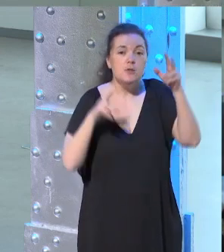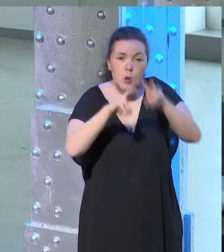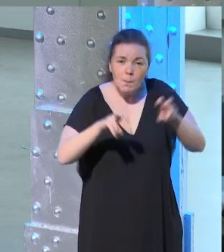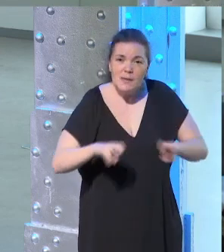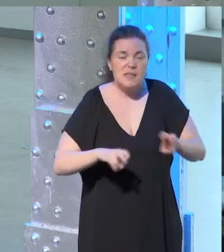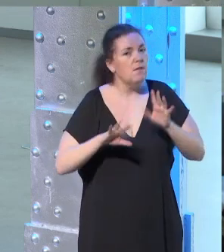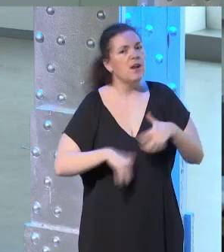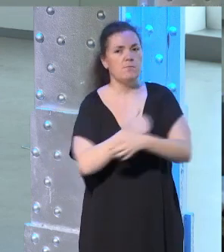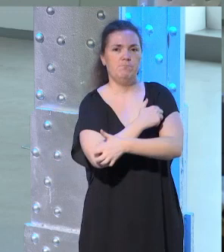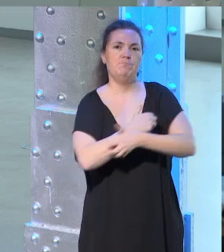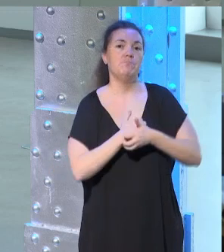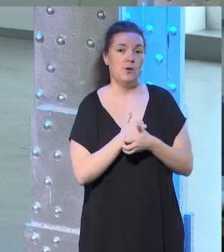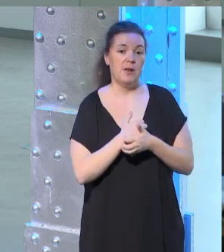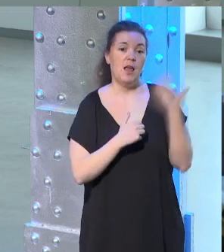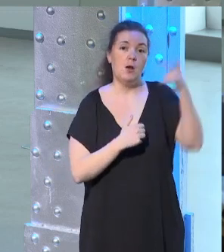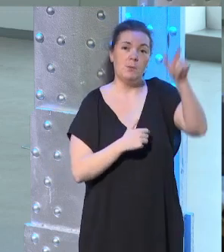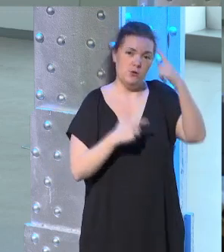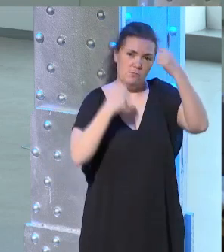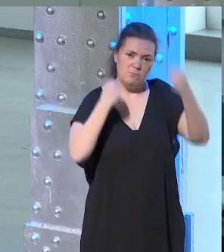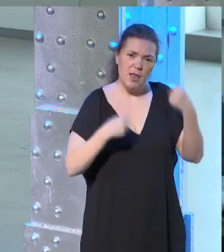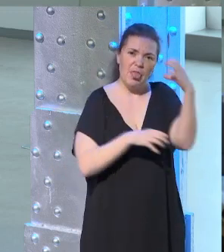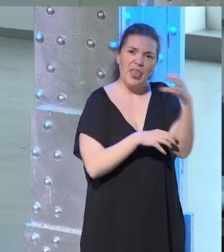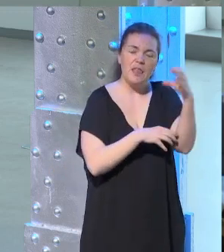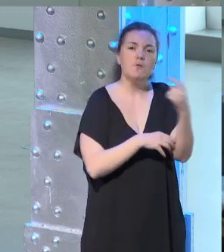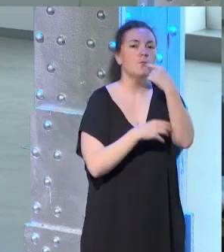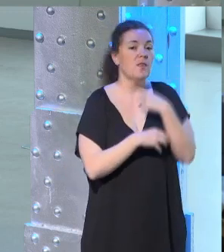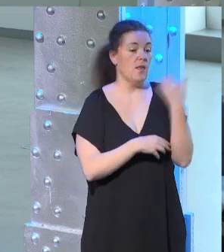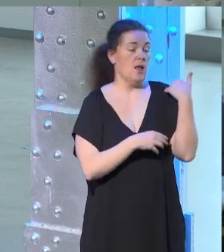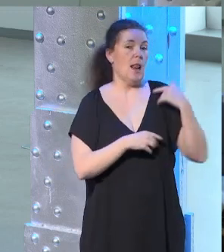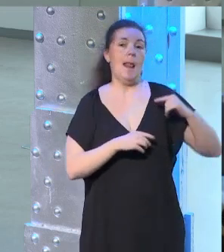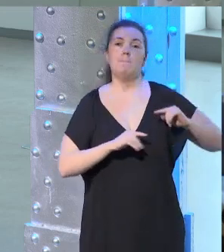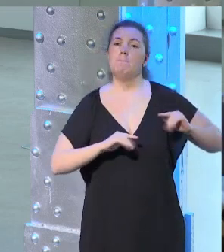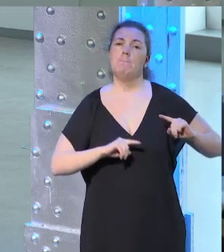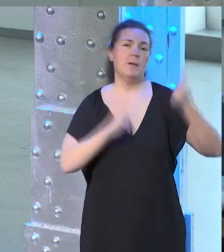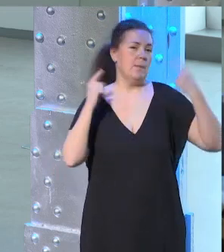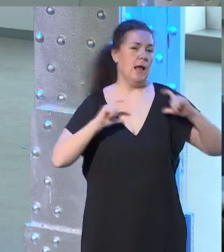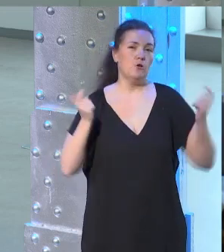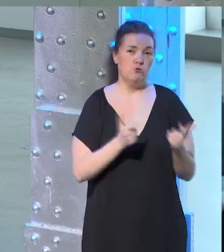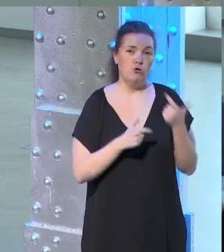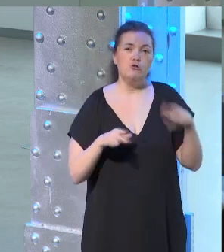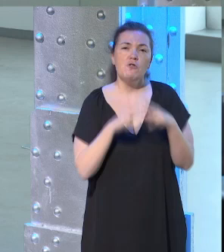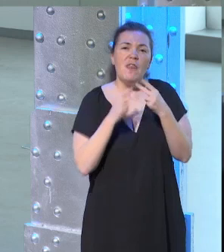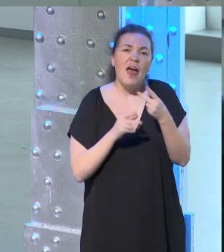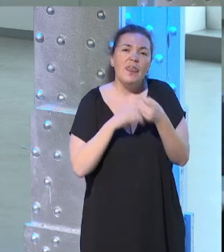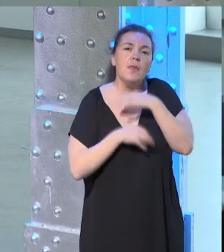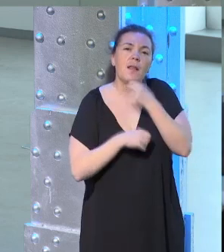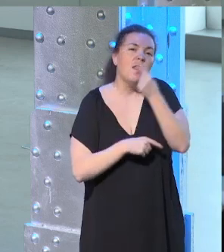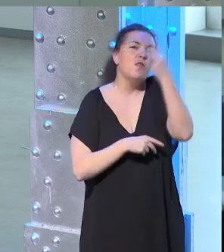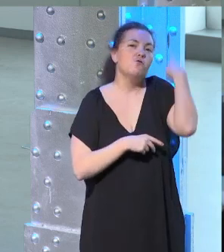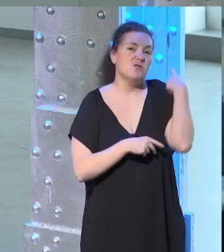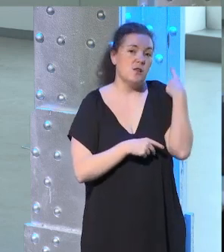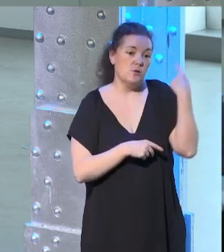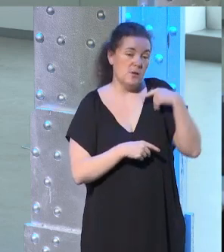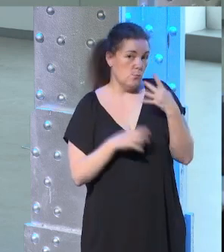pobre. Y como nos dijo un científico en la primera reunión de sociedad civil hace 2 años, en las que con el